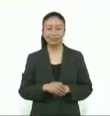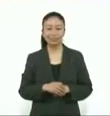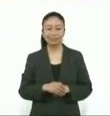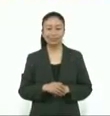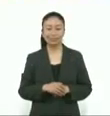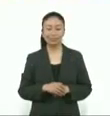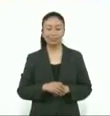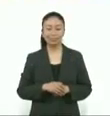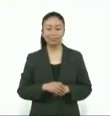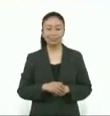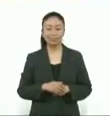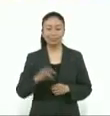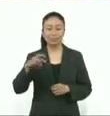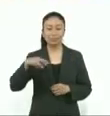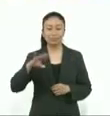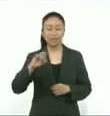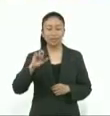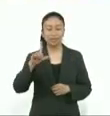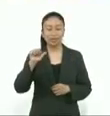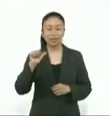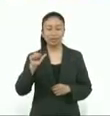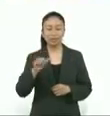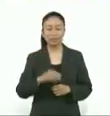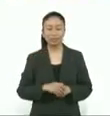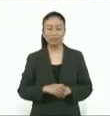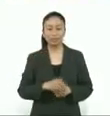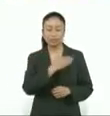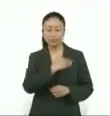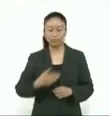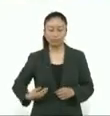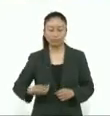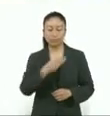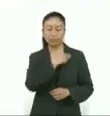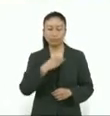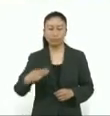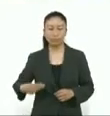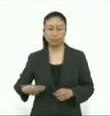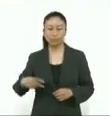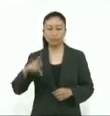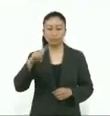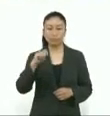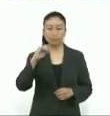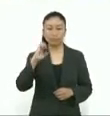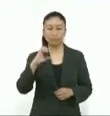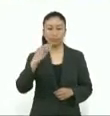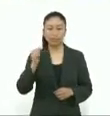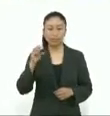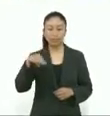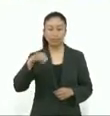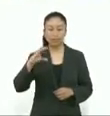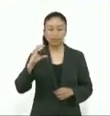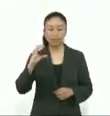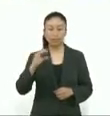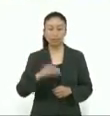A Mariela Gutiérrez Escalante, presidenta municipal de Tecamac. Gracias,